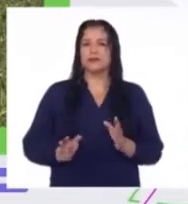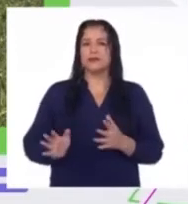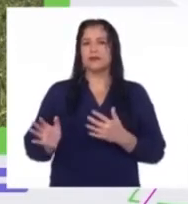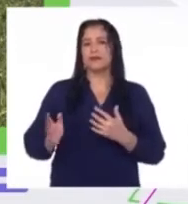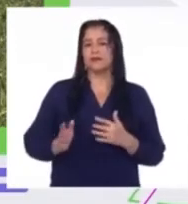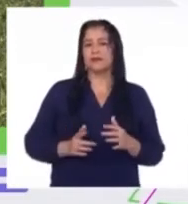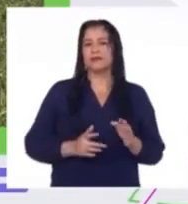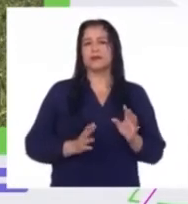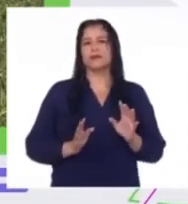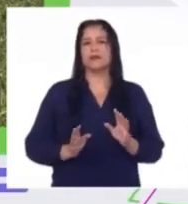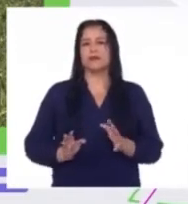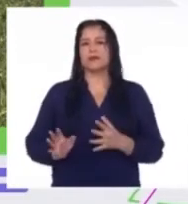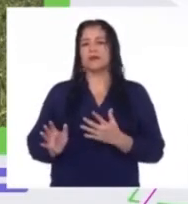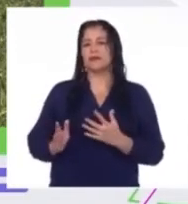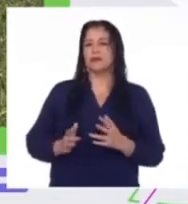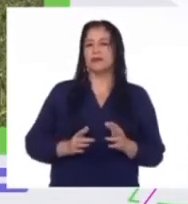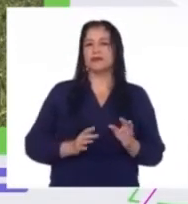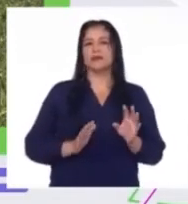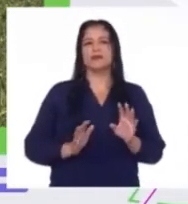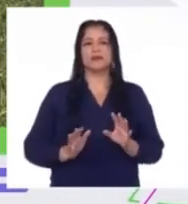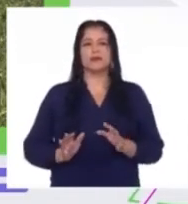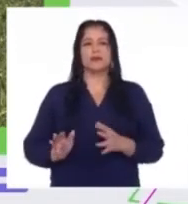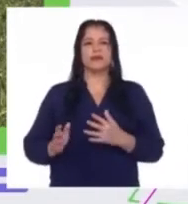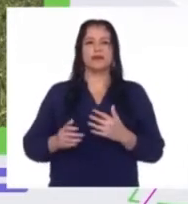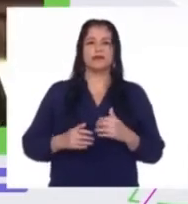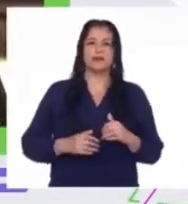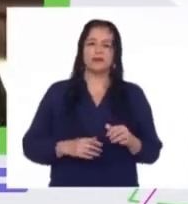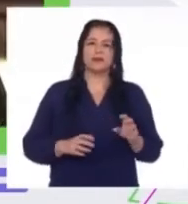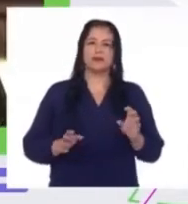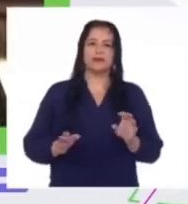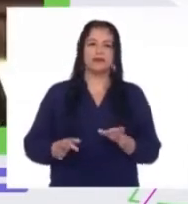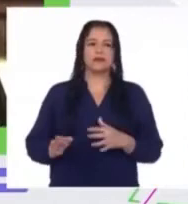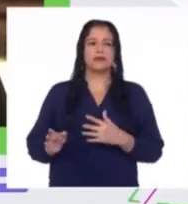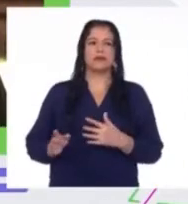manta amapiña wanki